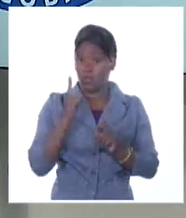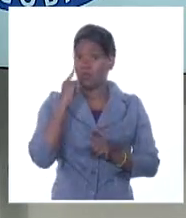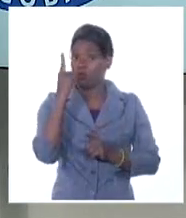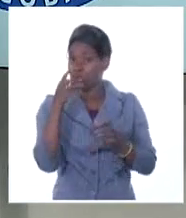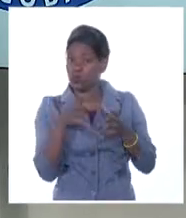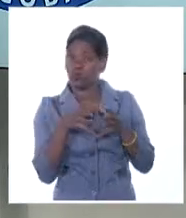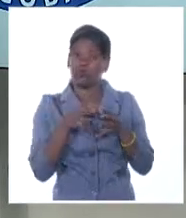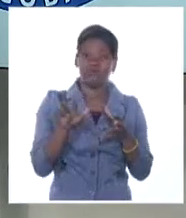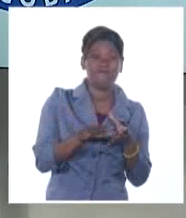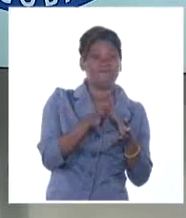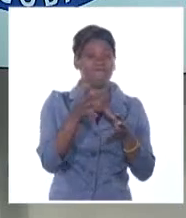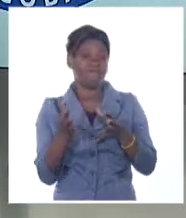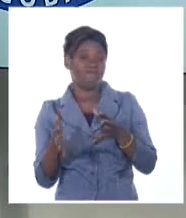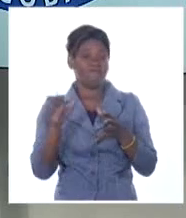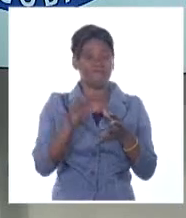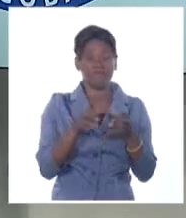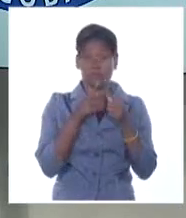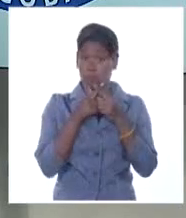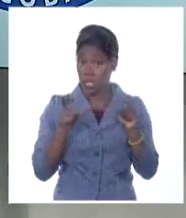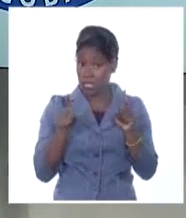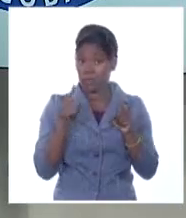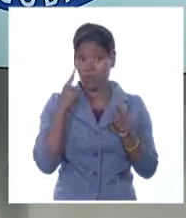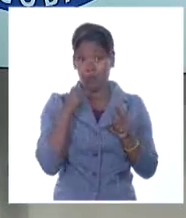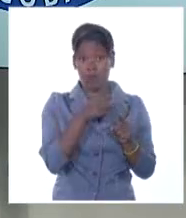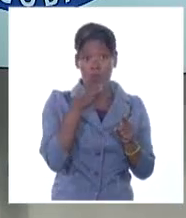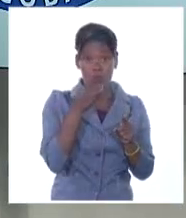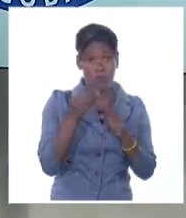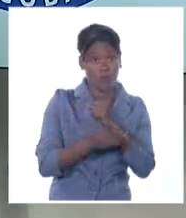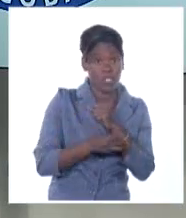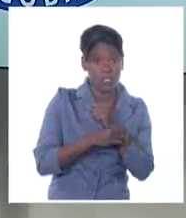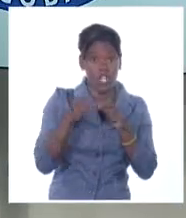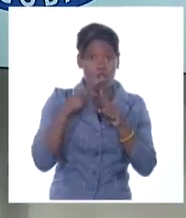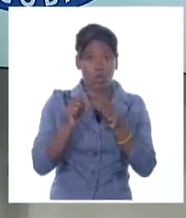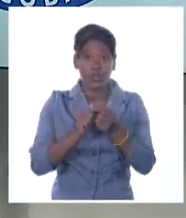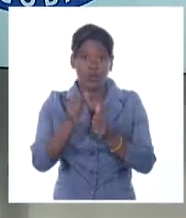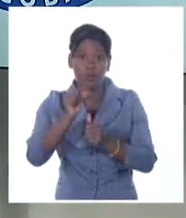es lo más justo, aunque vayan reforzados, como es lógico. Y hasta aquí el deporte.